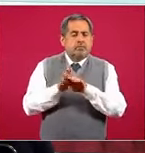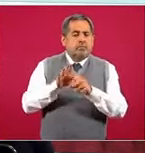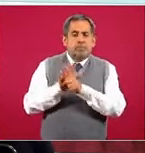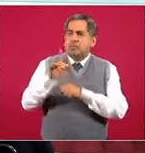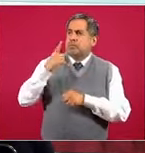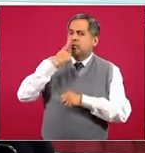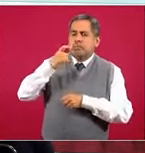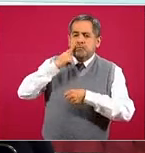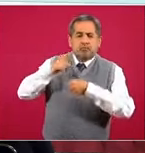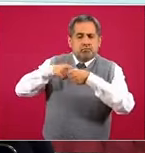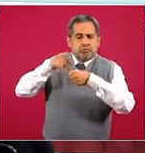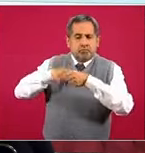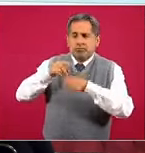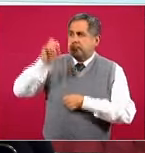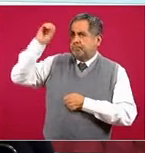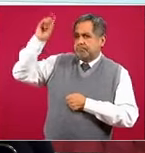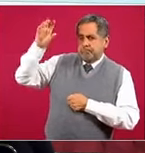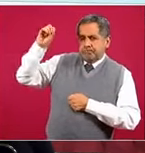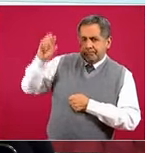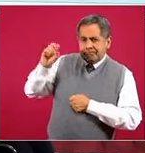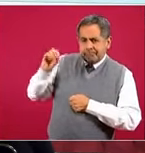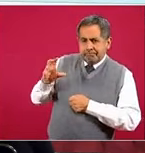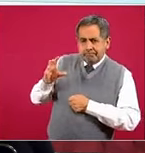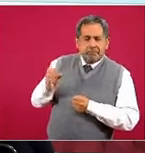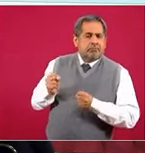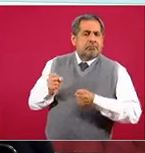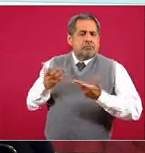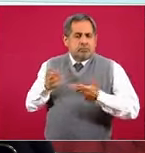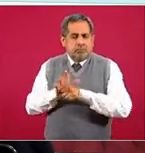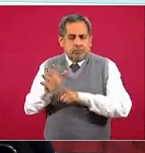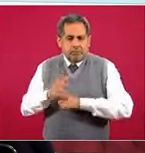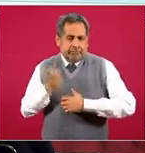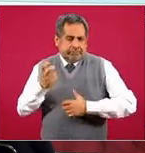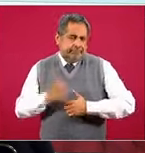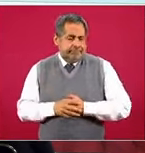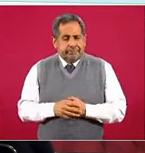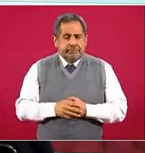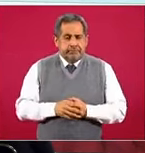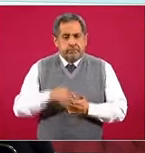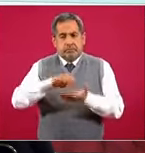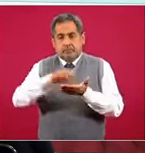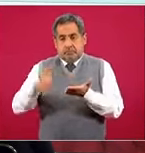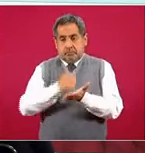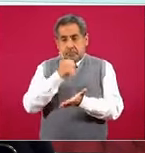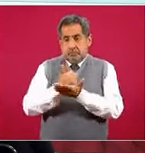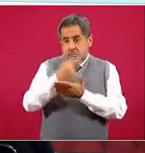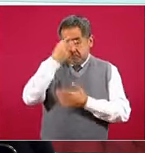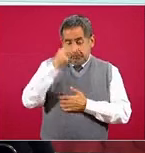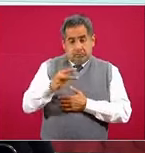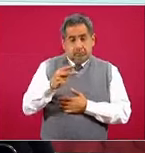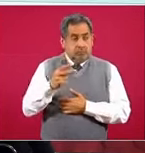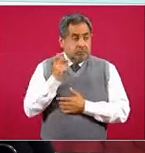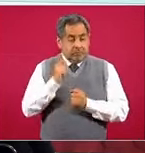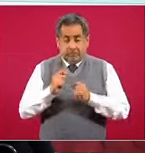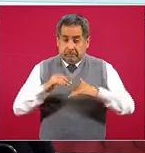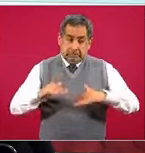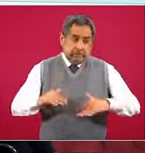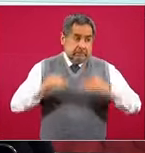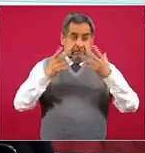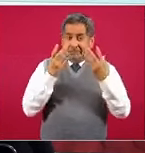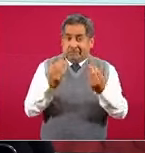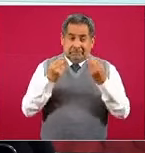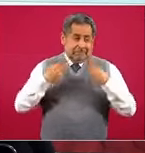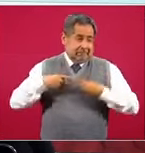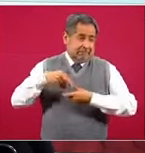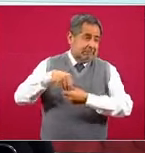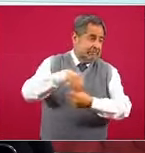color o en qué nivel de riesgo se está. Una Ciudad de México con tan alta